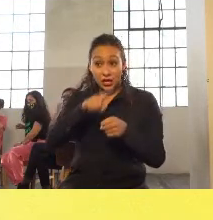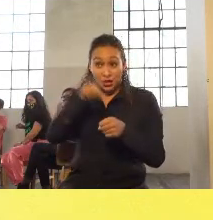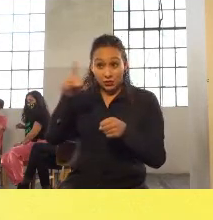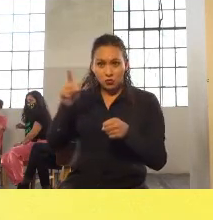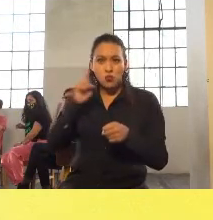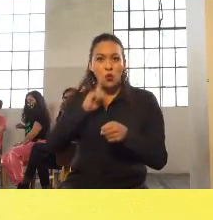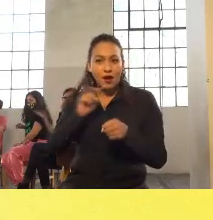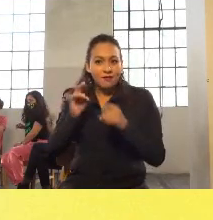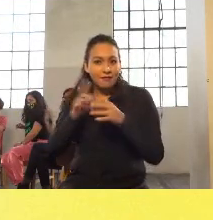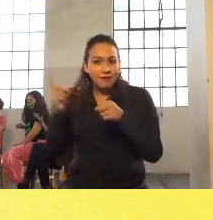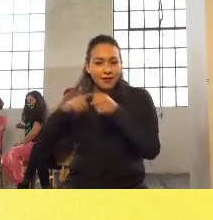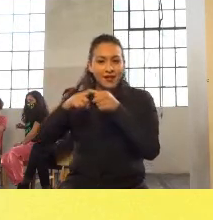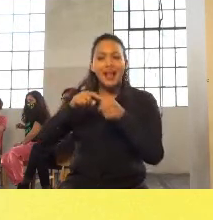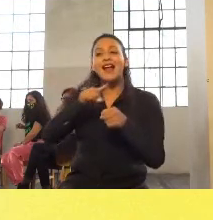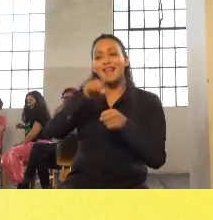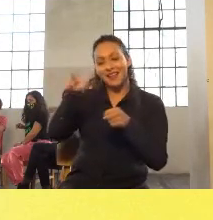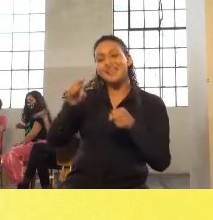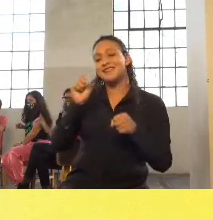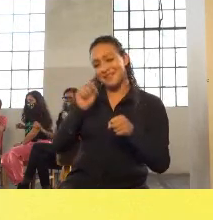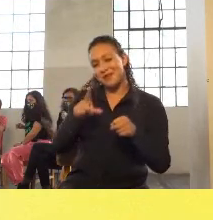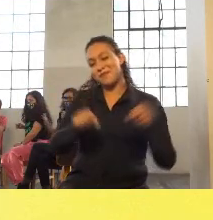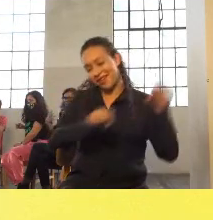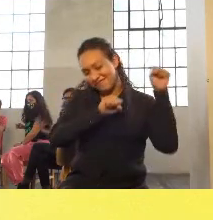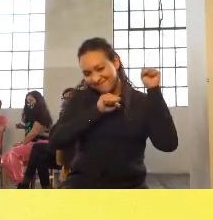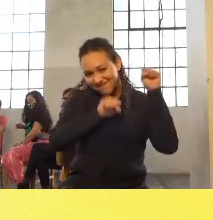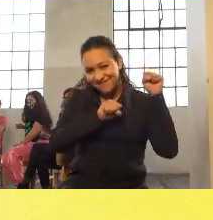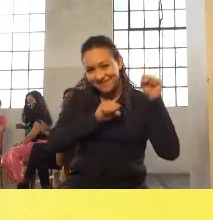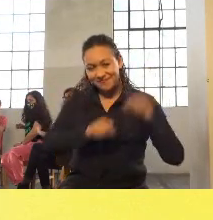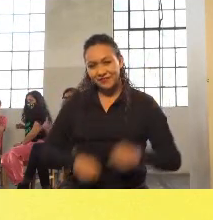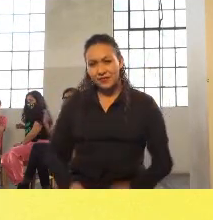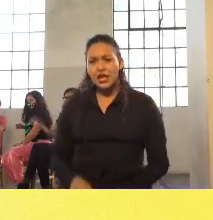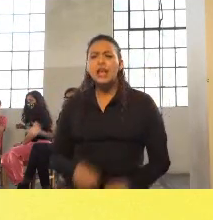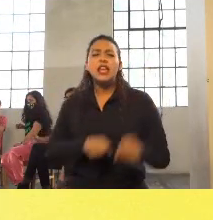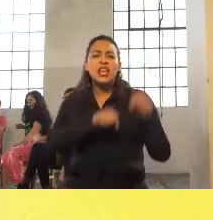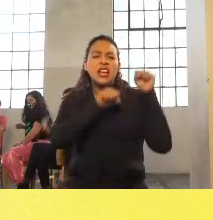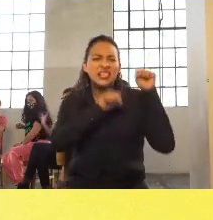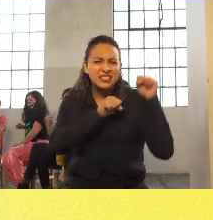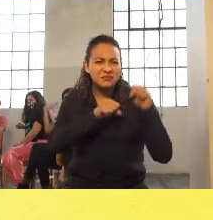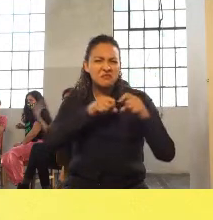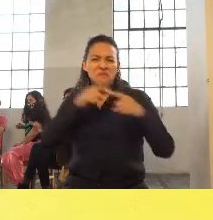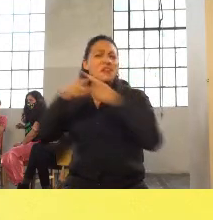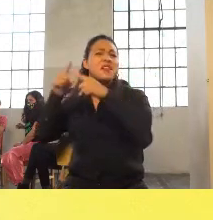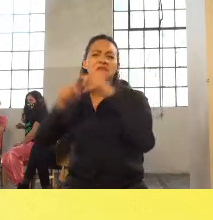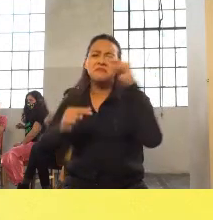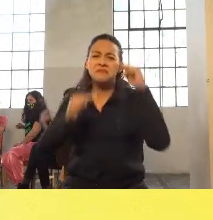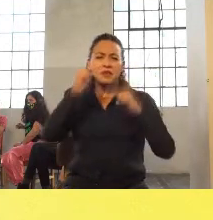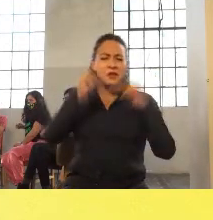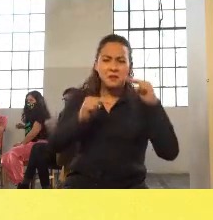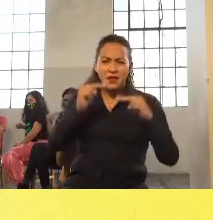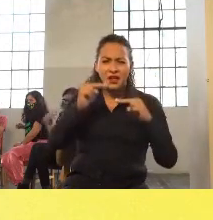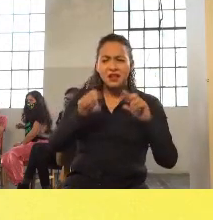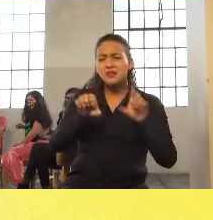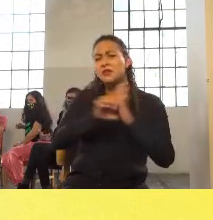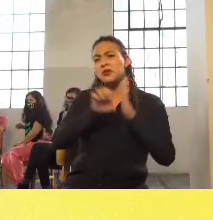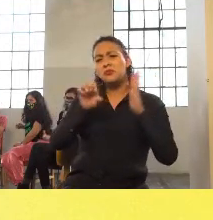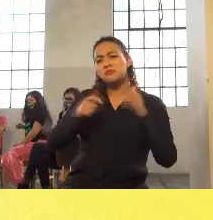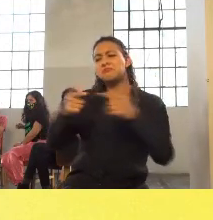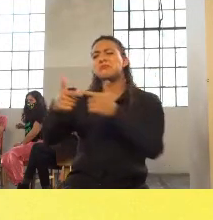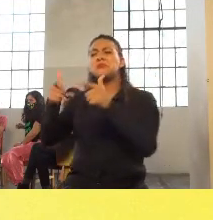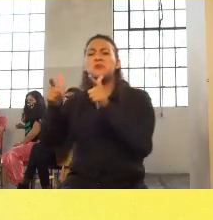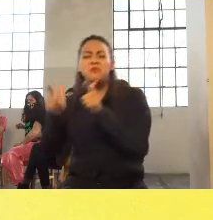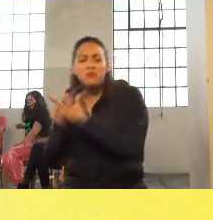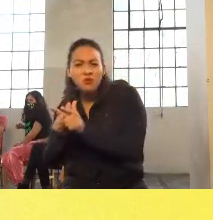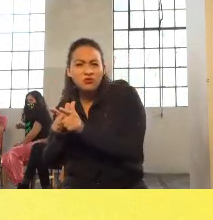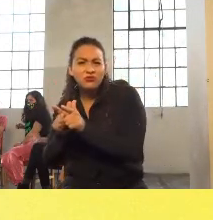¿no? Creo que hay diferentes niveles, ¿no? Como les había contado, hay grupos muchísimo